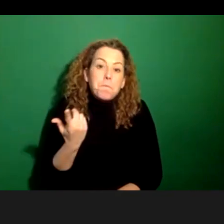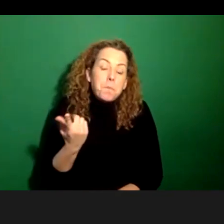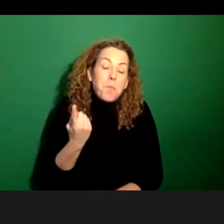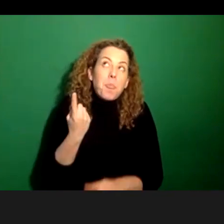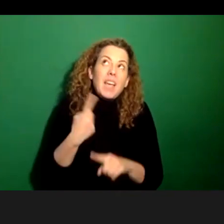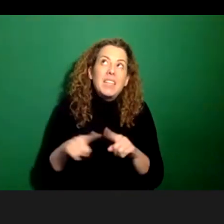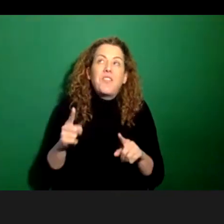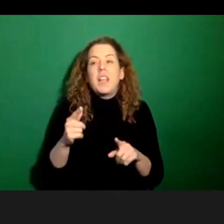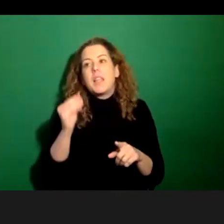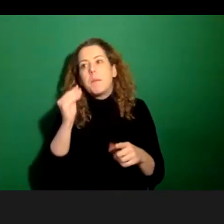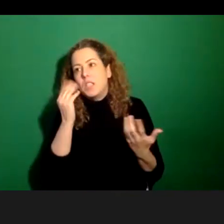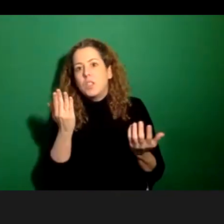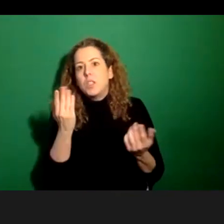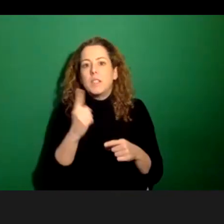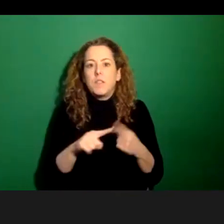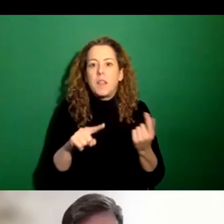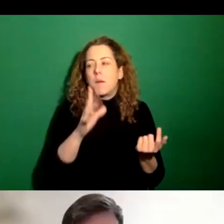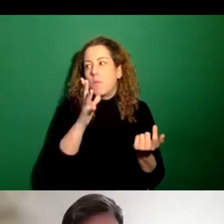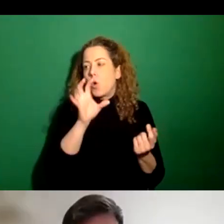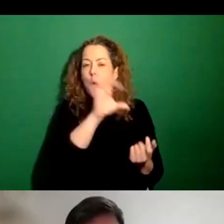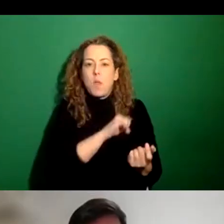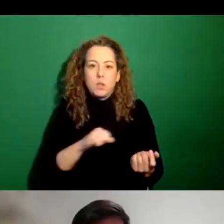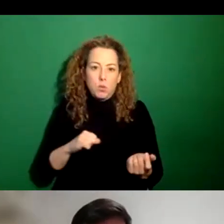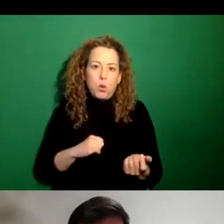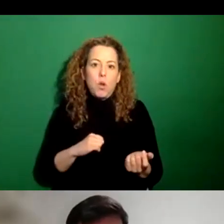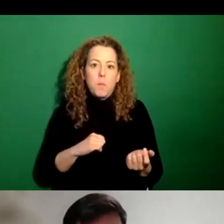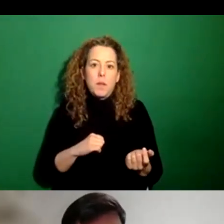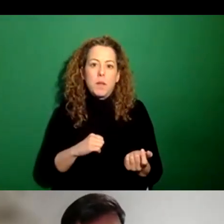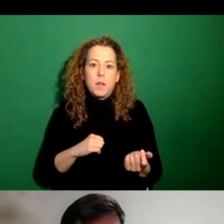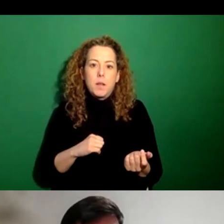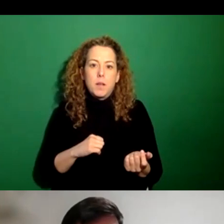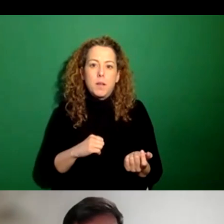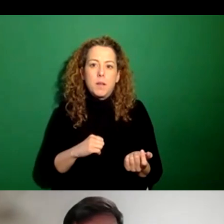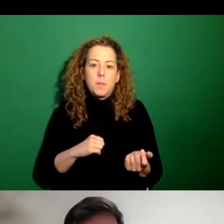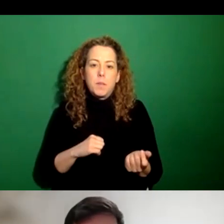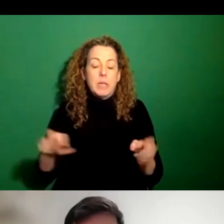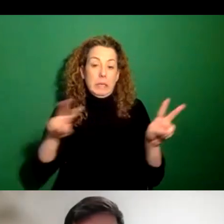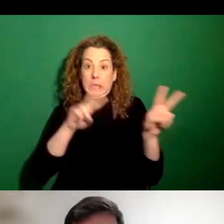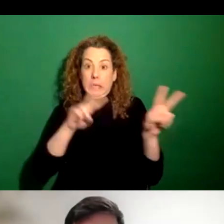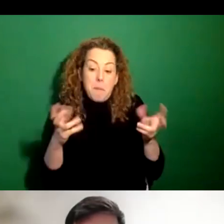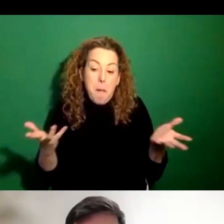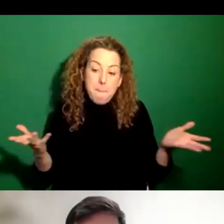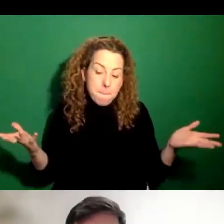que entendí es que había diferencias por comunidades autónomas, disculpa. Sí. El tema, yo creo que